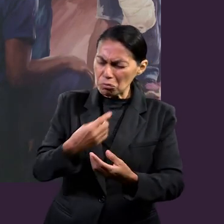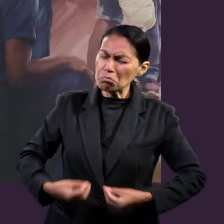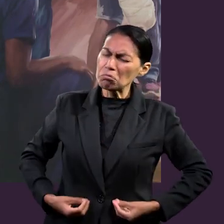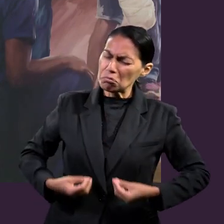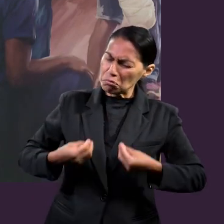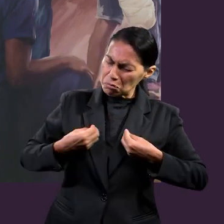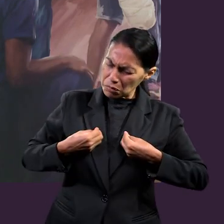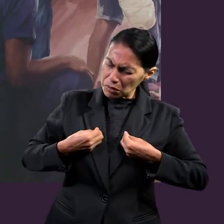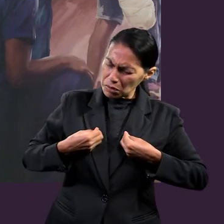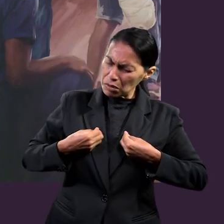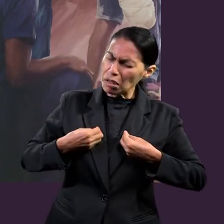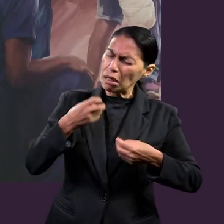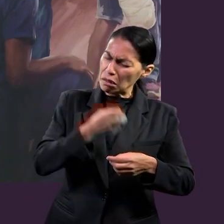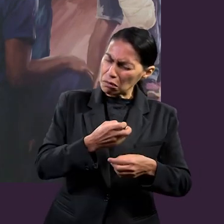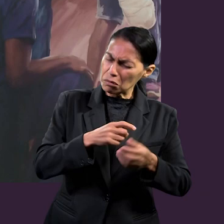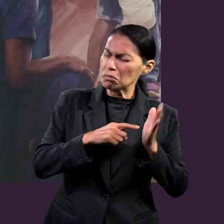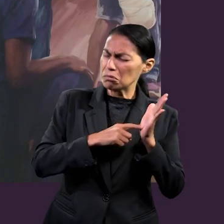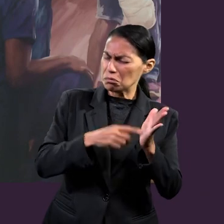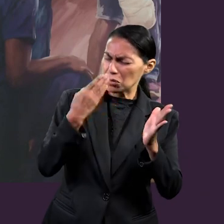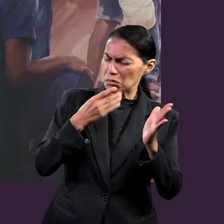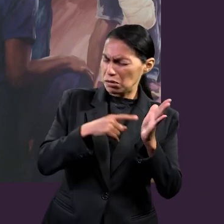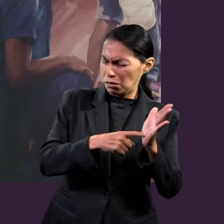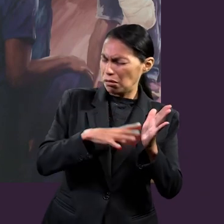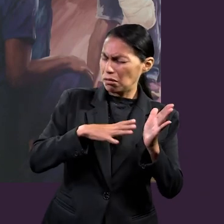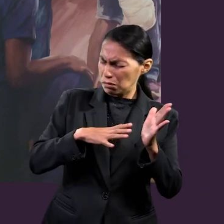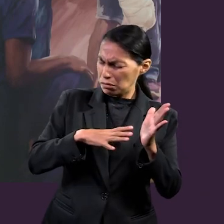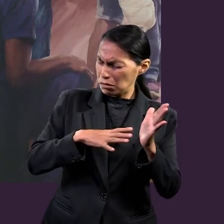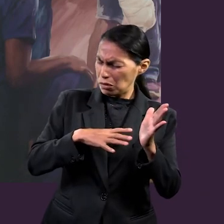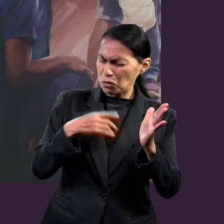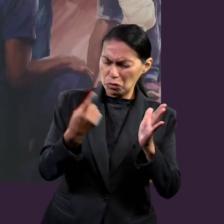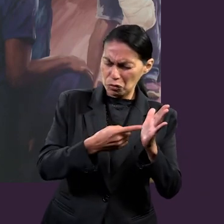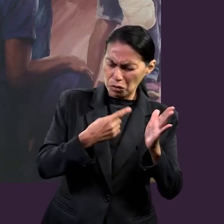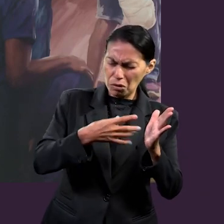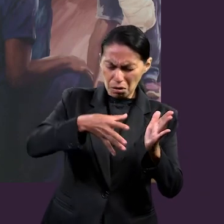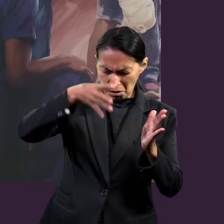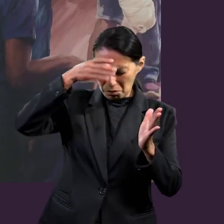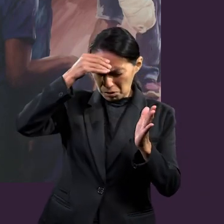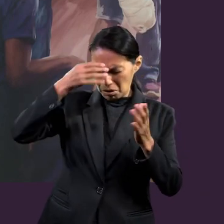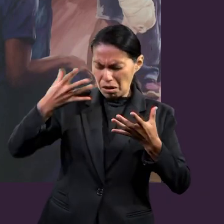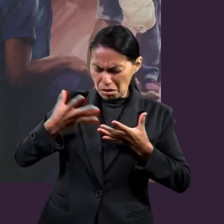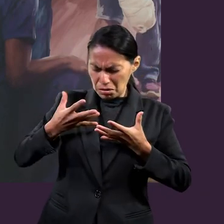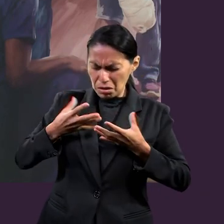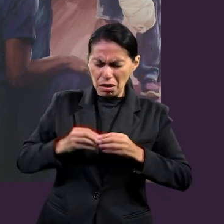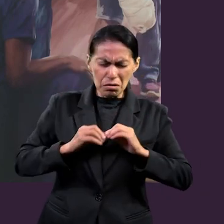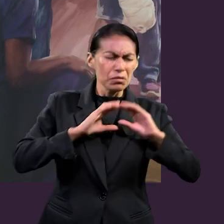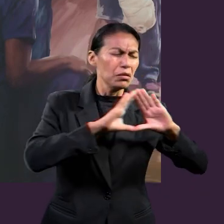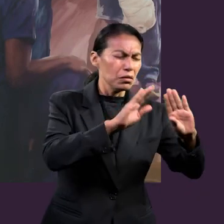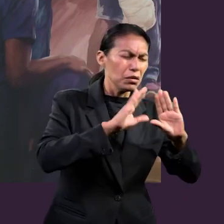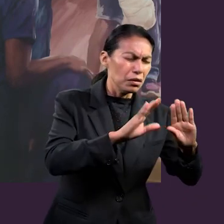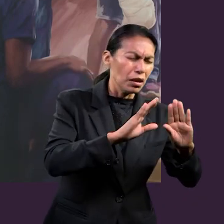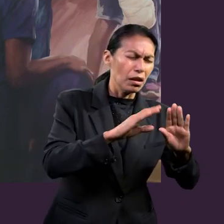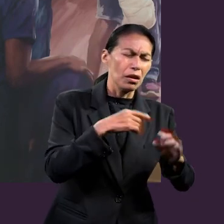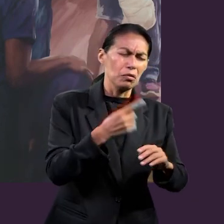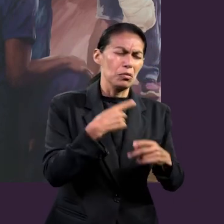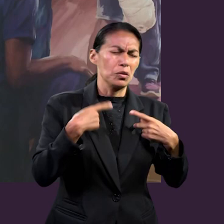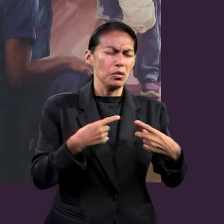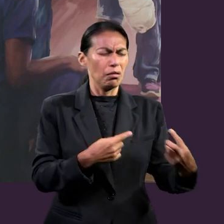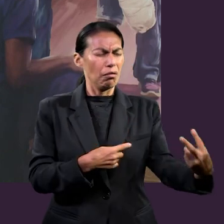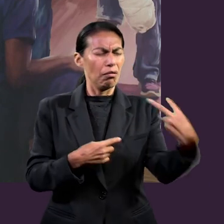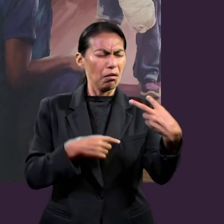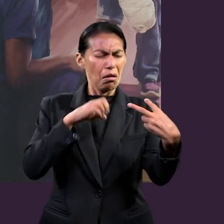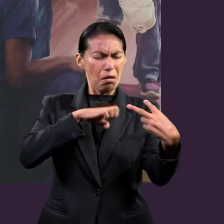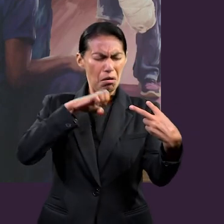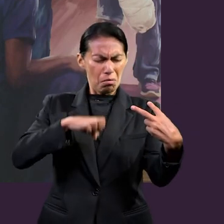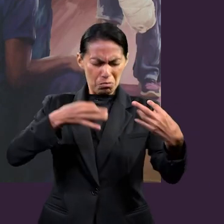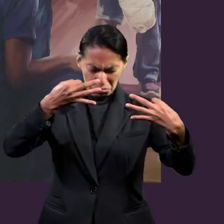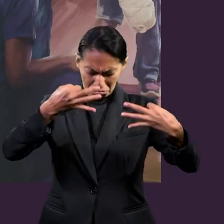vivir lo que dice la Biblia, que lo podamos compartir y ser buen ejemplo para los demás.